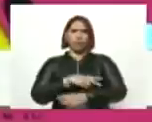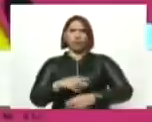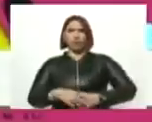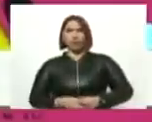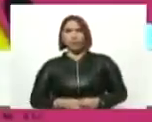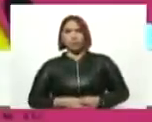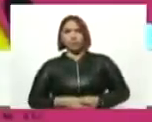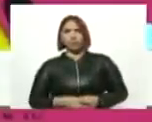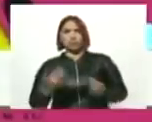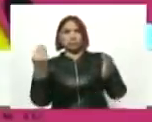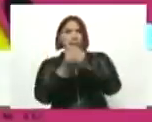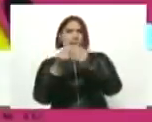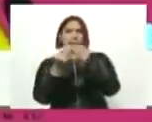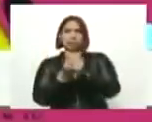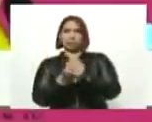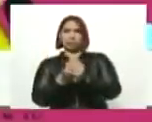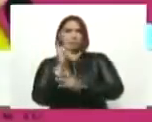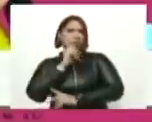Pura COVAX.